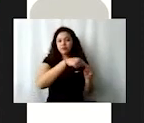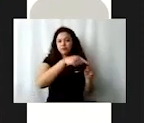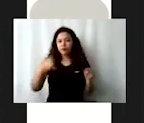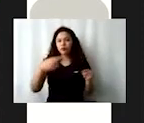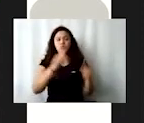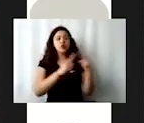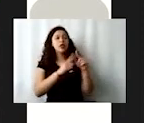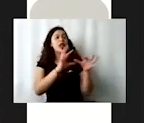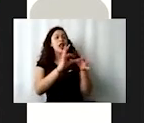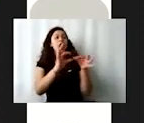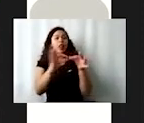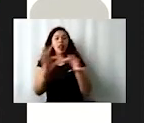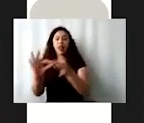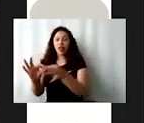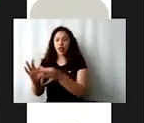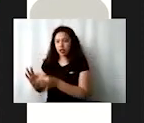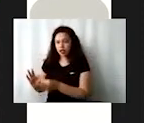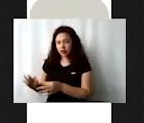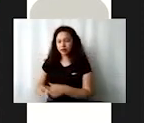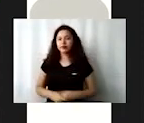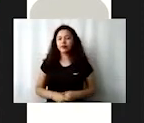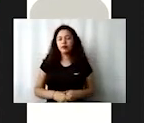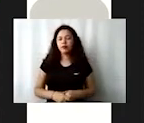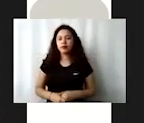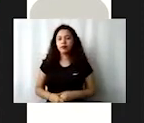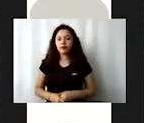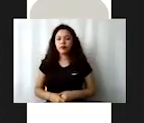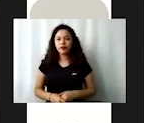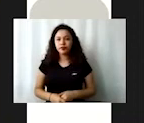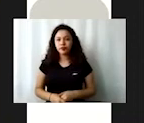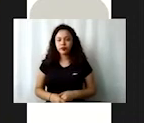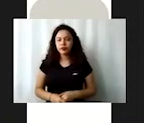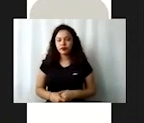van a realizar, ¿no? Entonces,